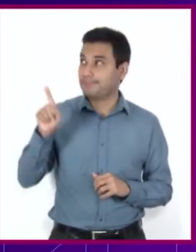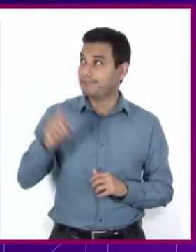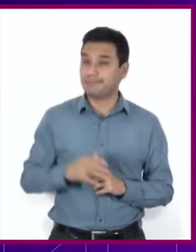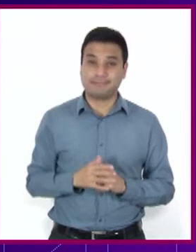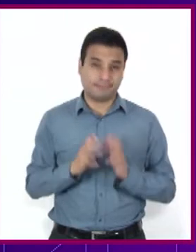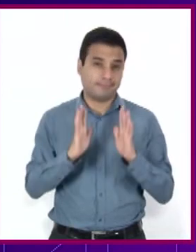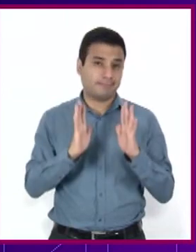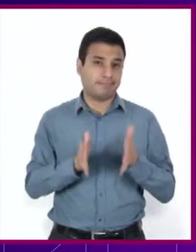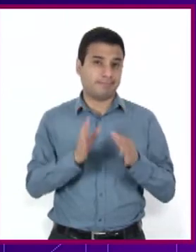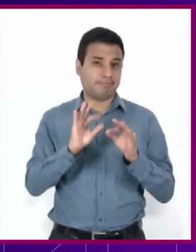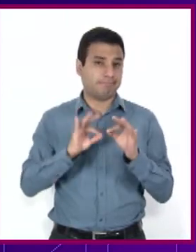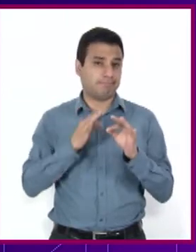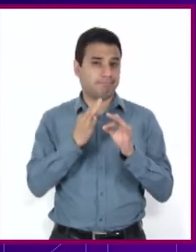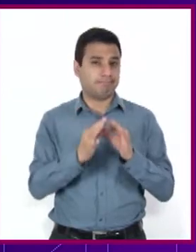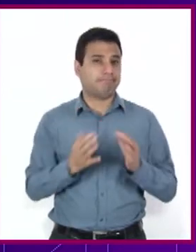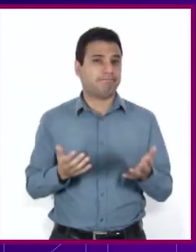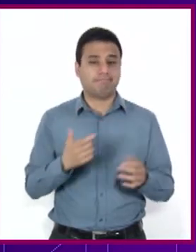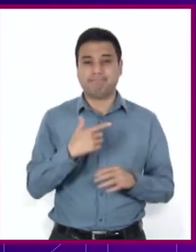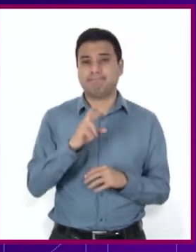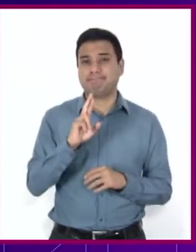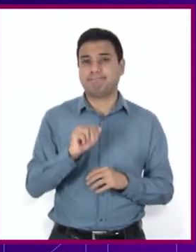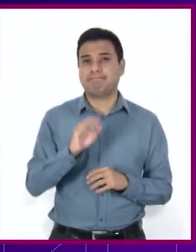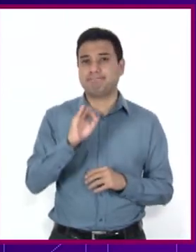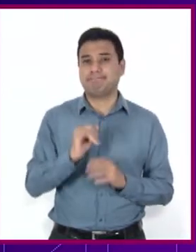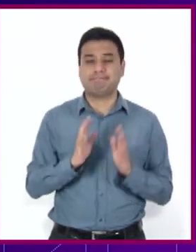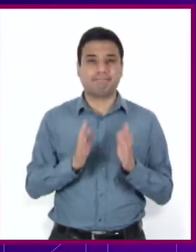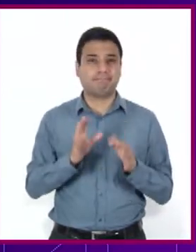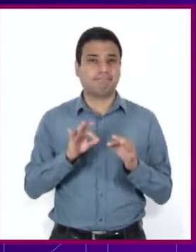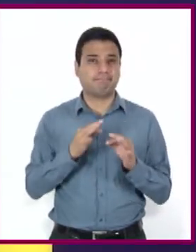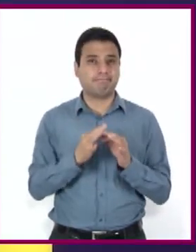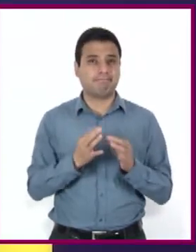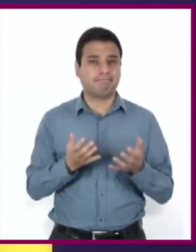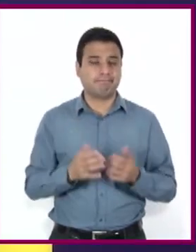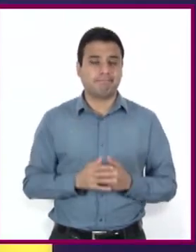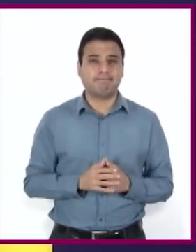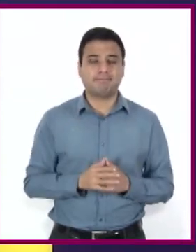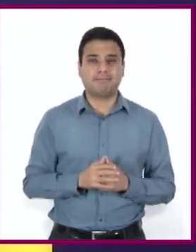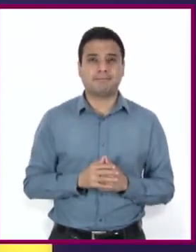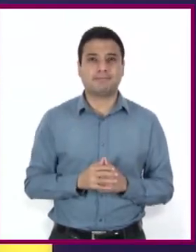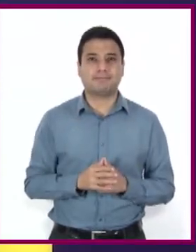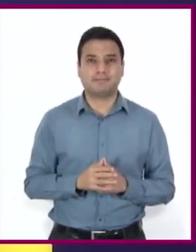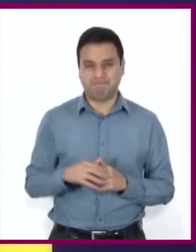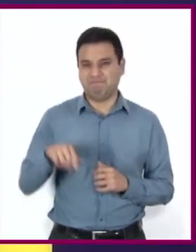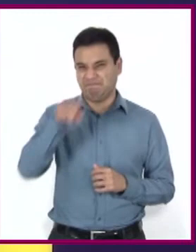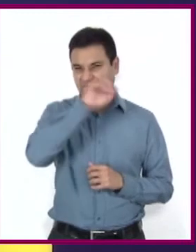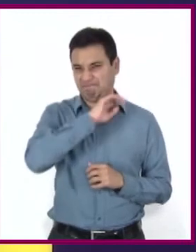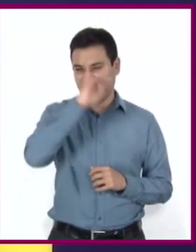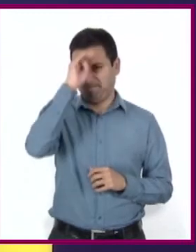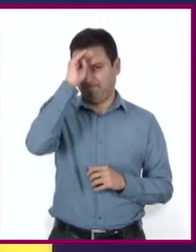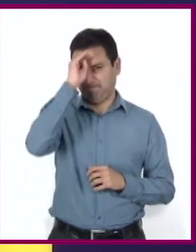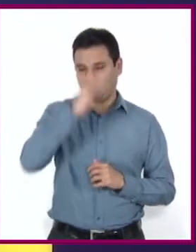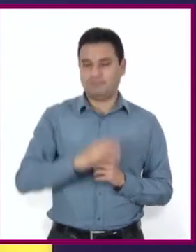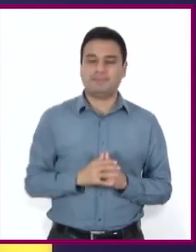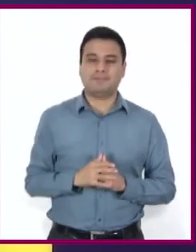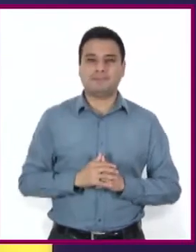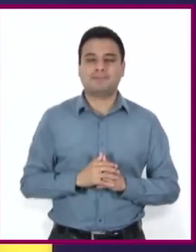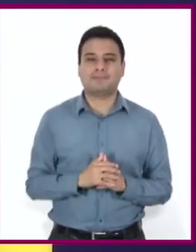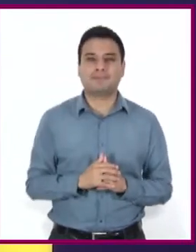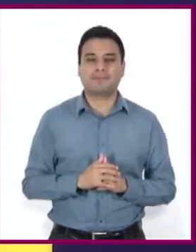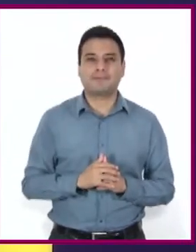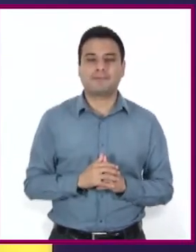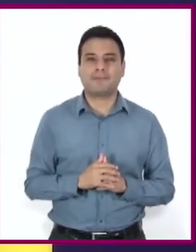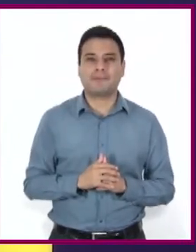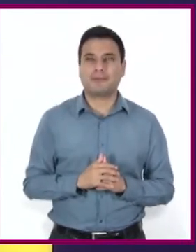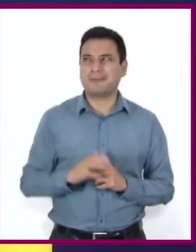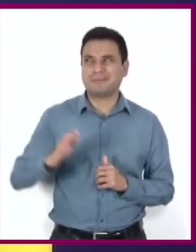la representación gráfica de una proporción directa, tiempo-radio. Reflexionemos. ¿Qué debemos observar en